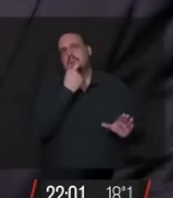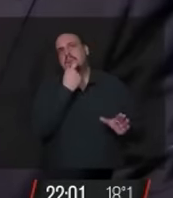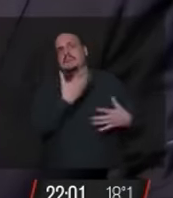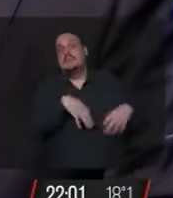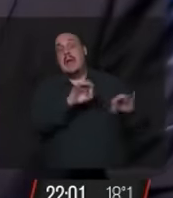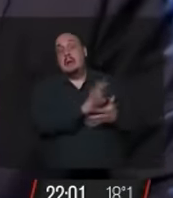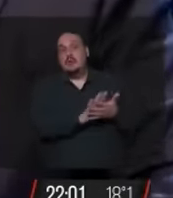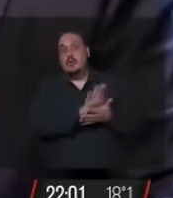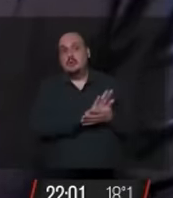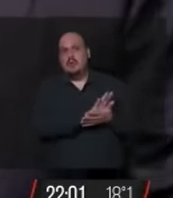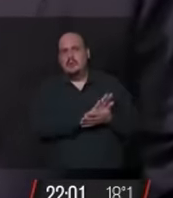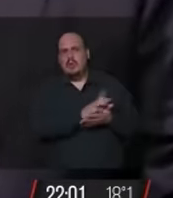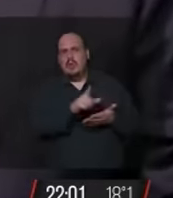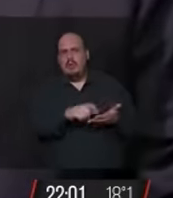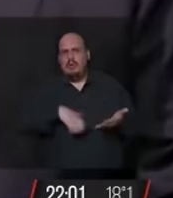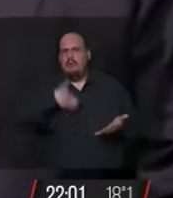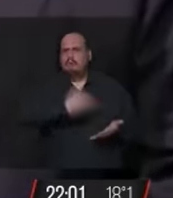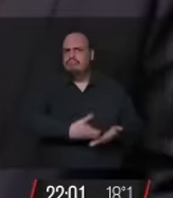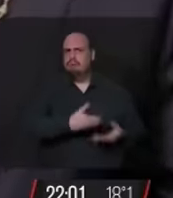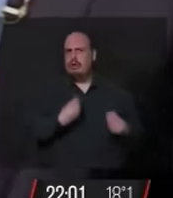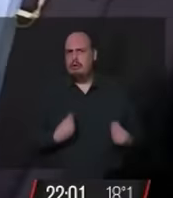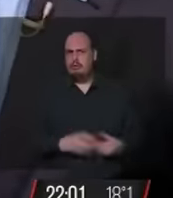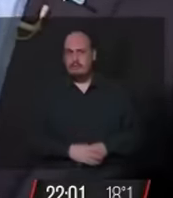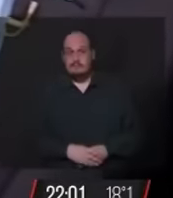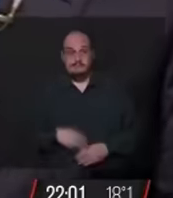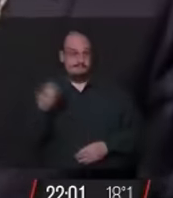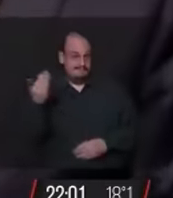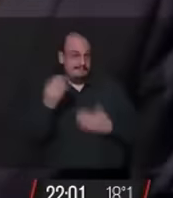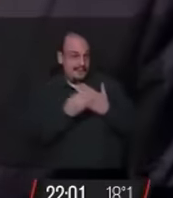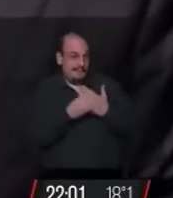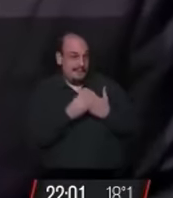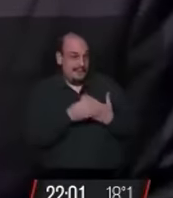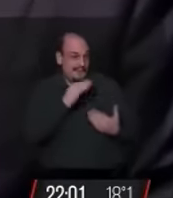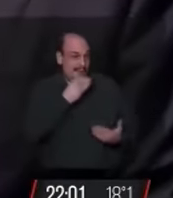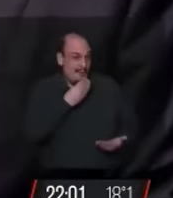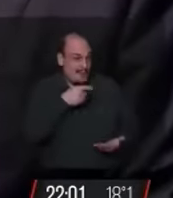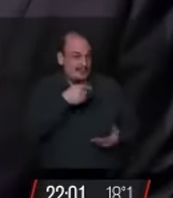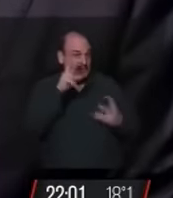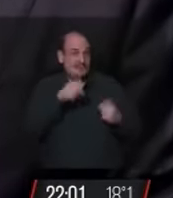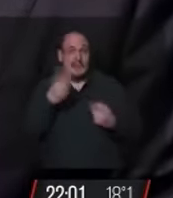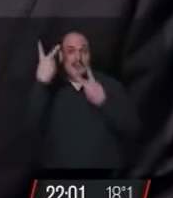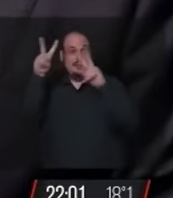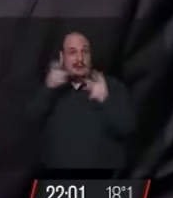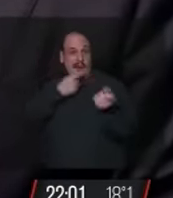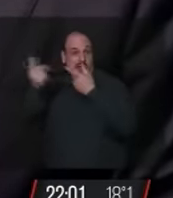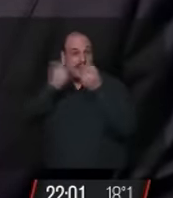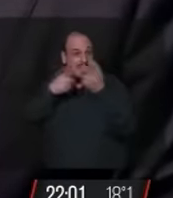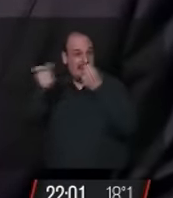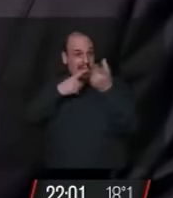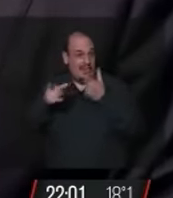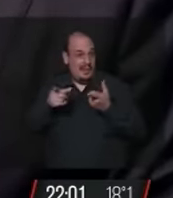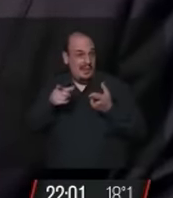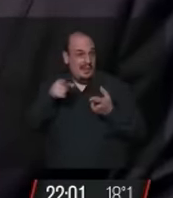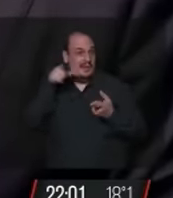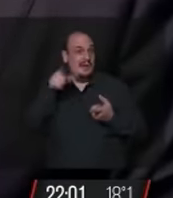financiarlo. Es interesante porque si el ministro Massa habla de crecer con las exportaciones, significa que quiere estar